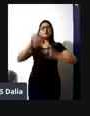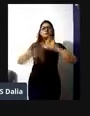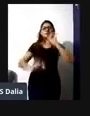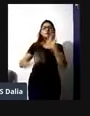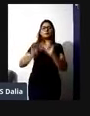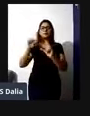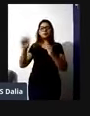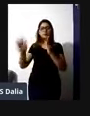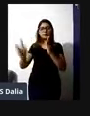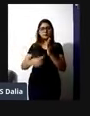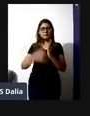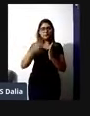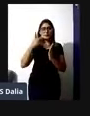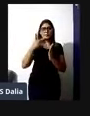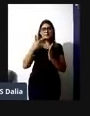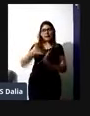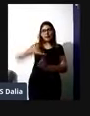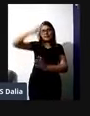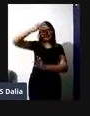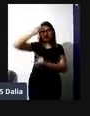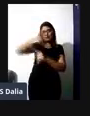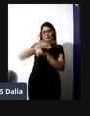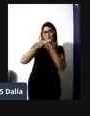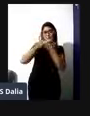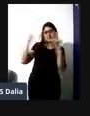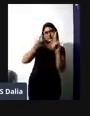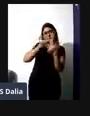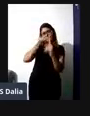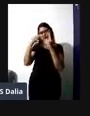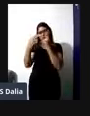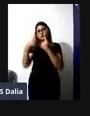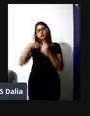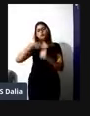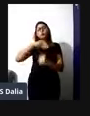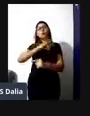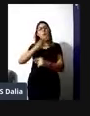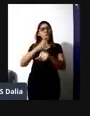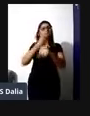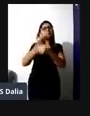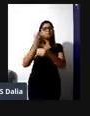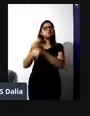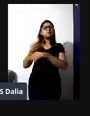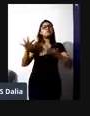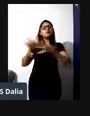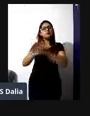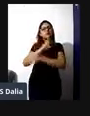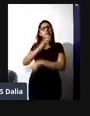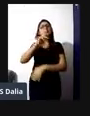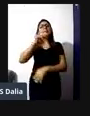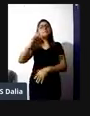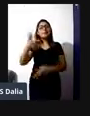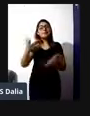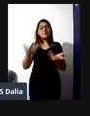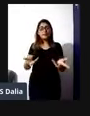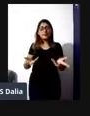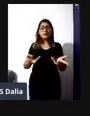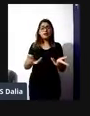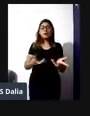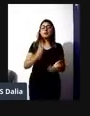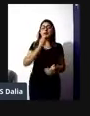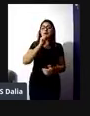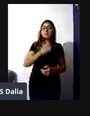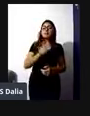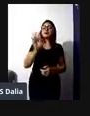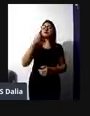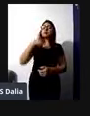hoy ya lo aprendí de otra manera, ya sé que lo puedo mejorar, ya sé que eh, hoy día tengo